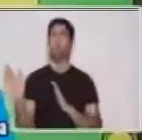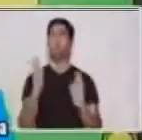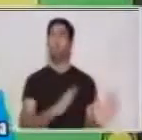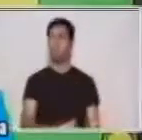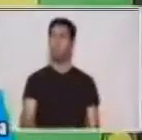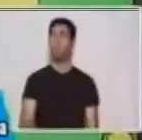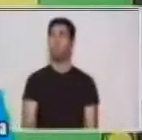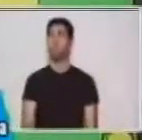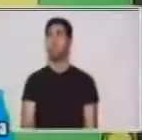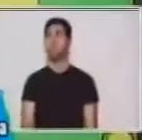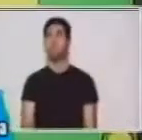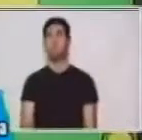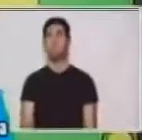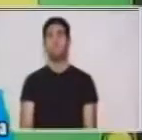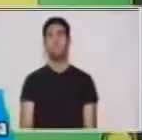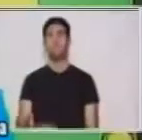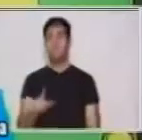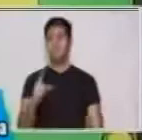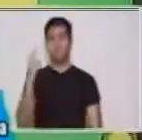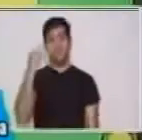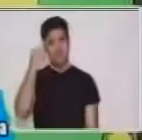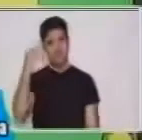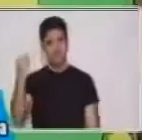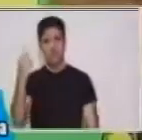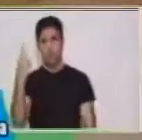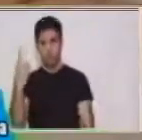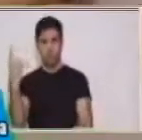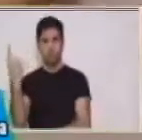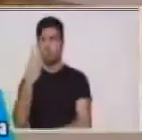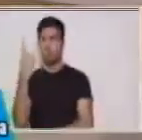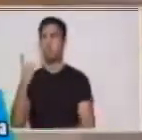Principalmente una idea principal.